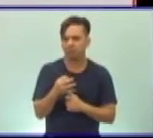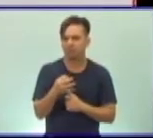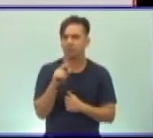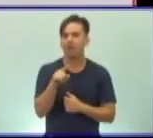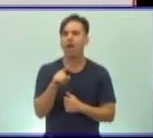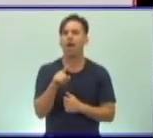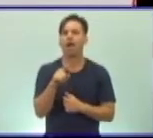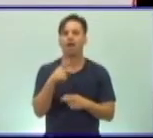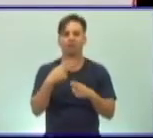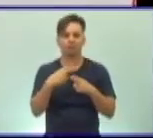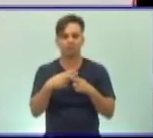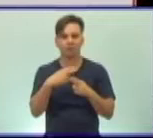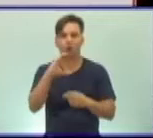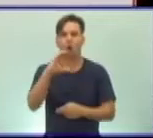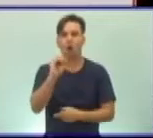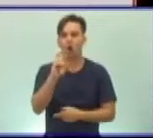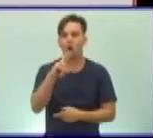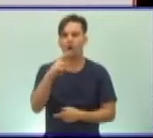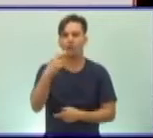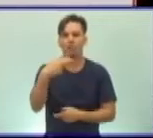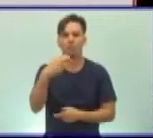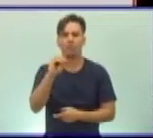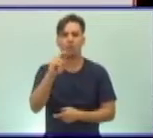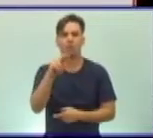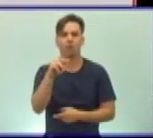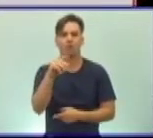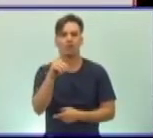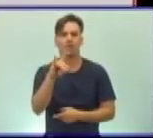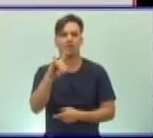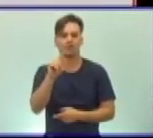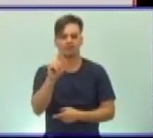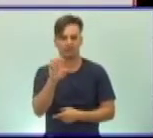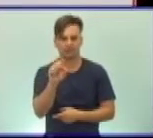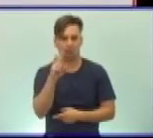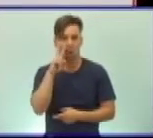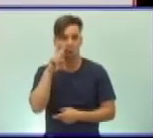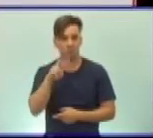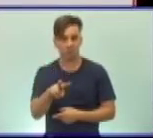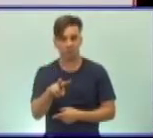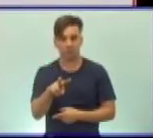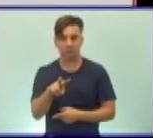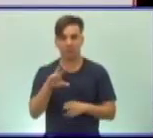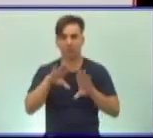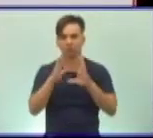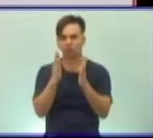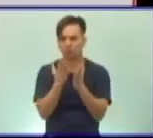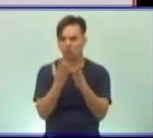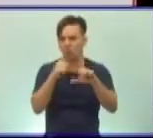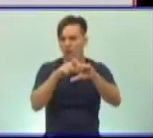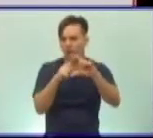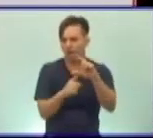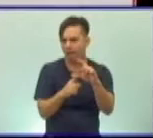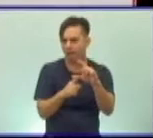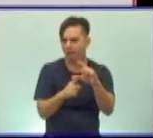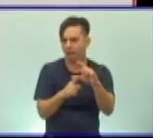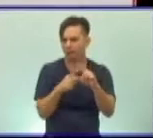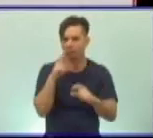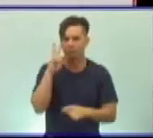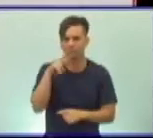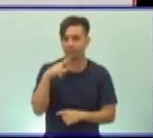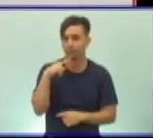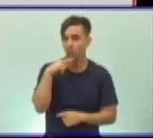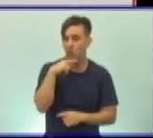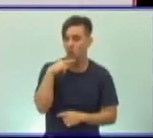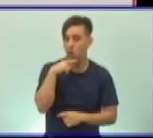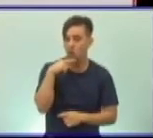los correspondientes. Observen la lámina. Todos esos ángulos que los marcamos en rojo